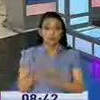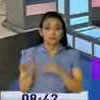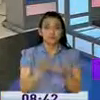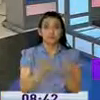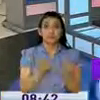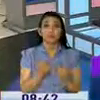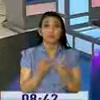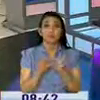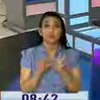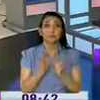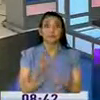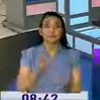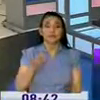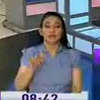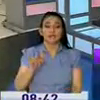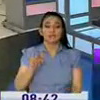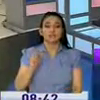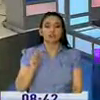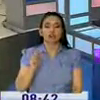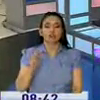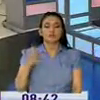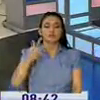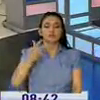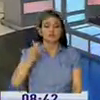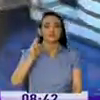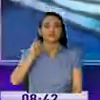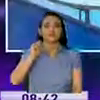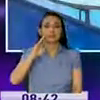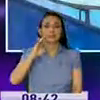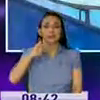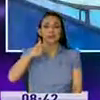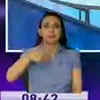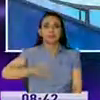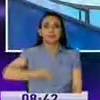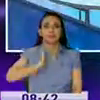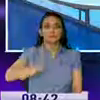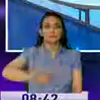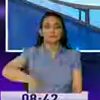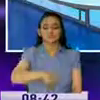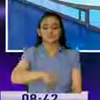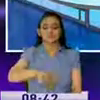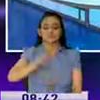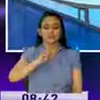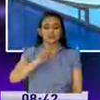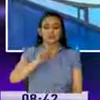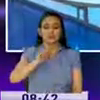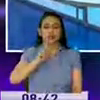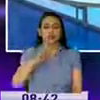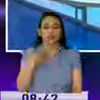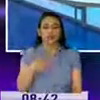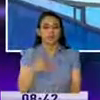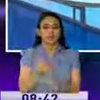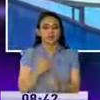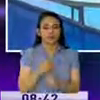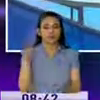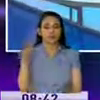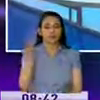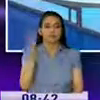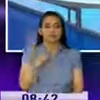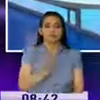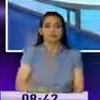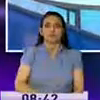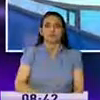Ahora con Alison Corral, sector de Chimbacalle, mi querida Ali Maldonado y Sincholagua. Está trabajando la línea. Así es, la Ali está moviéndose de